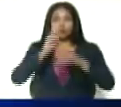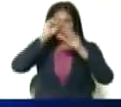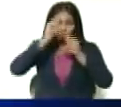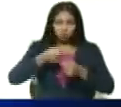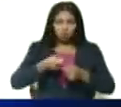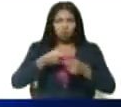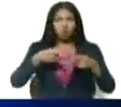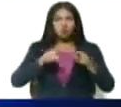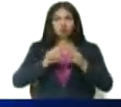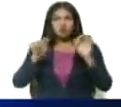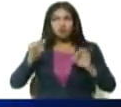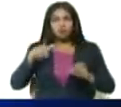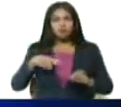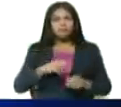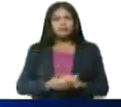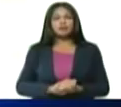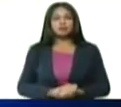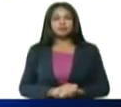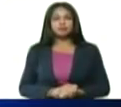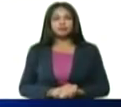su Nazareno de San Pablo,